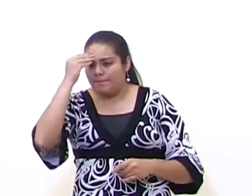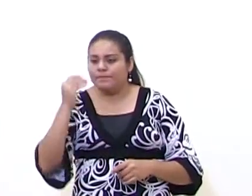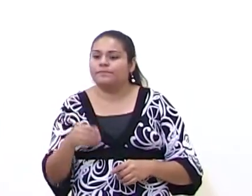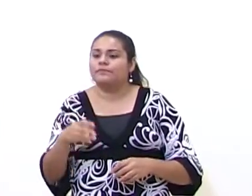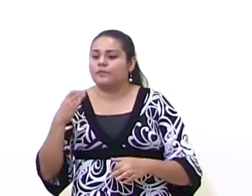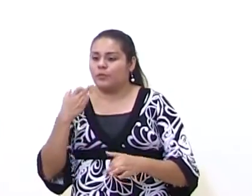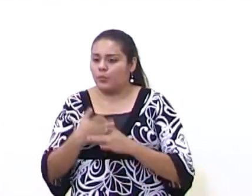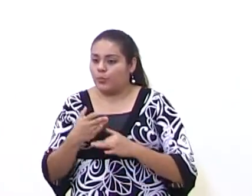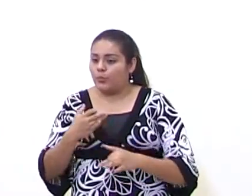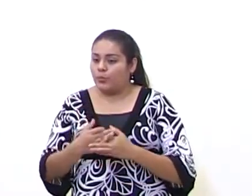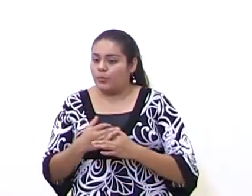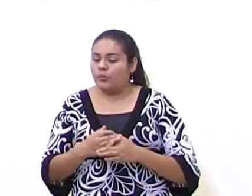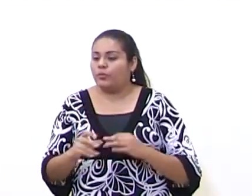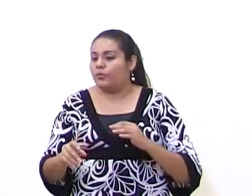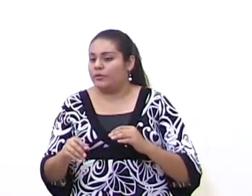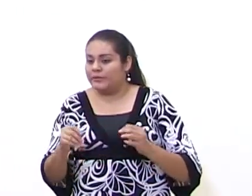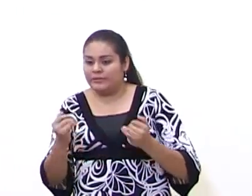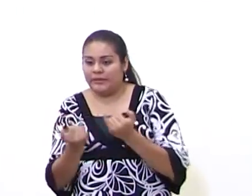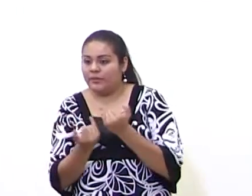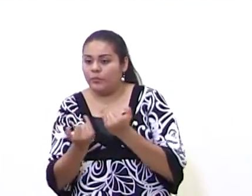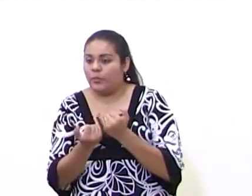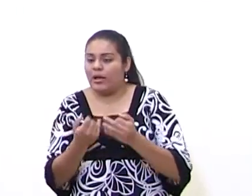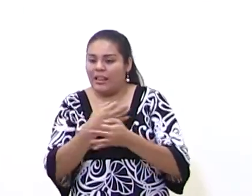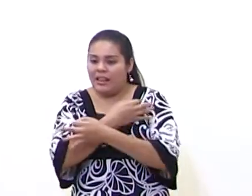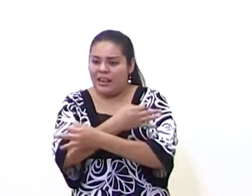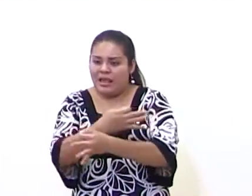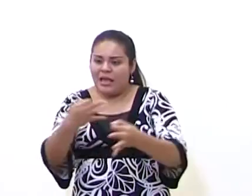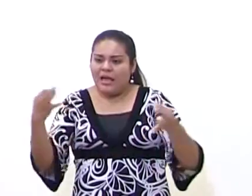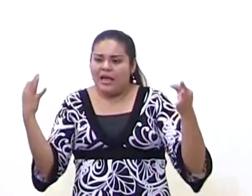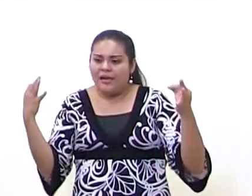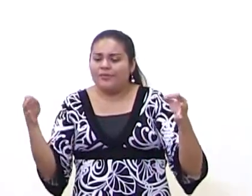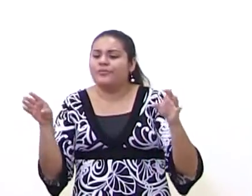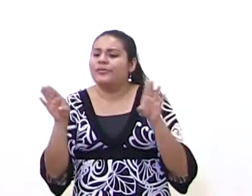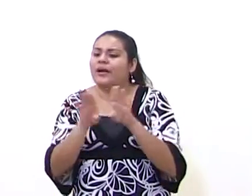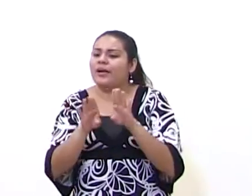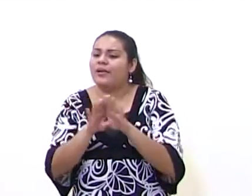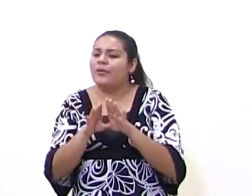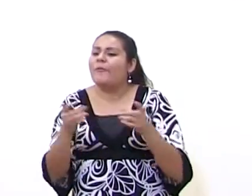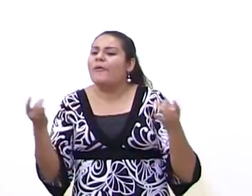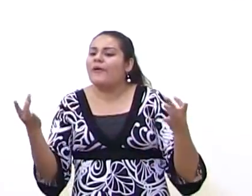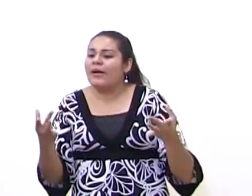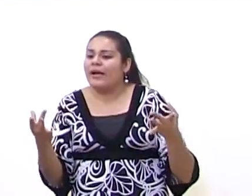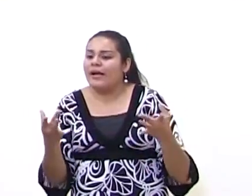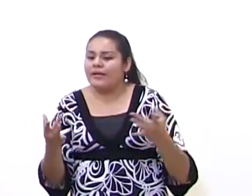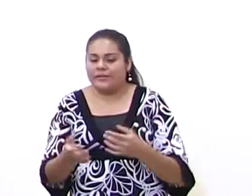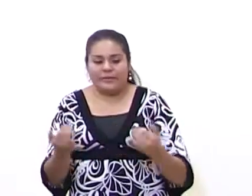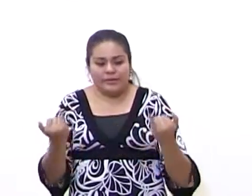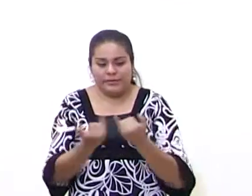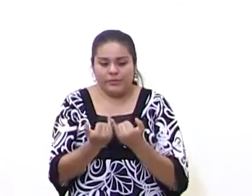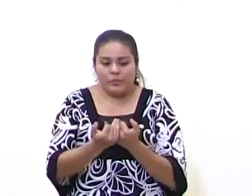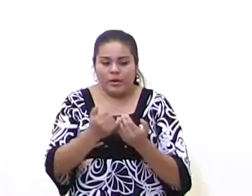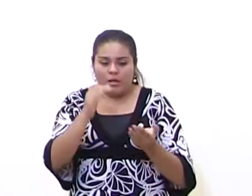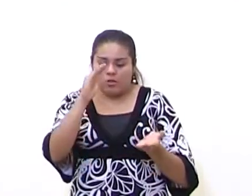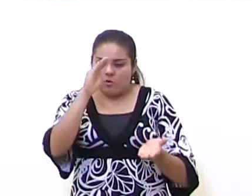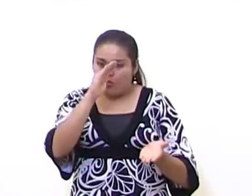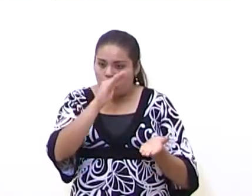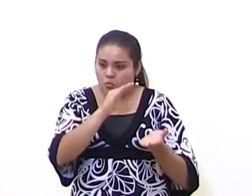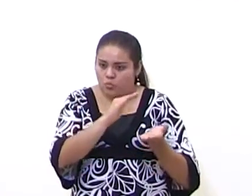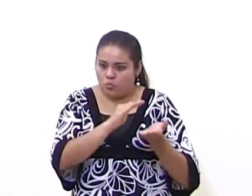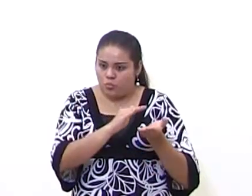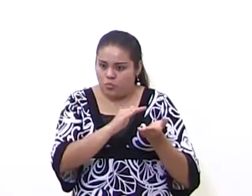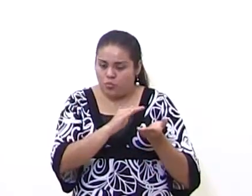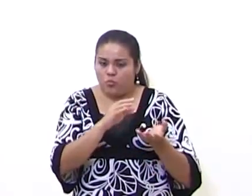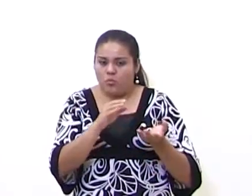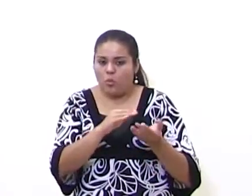Resulta que un niño como ustedes, pues tiene a su abuelita, pónganle ustedes el